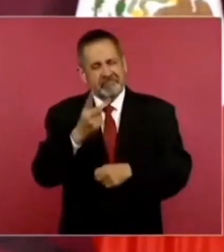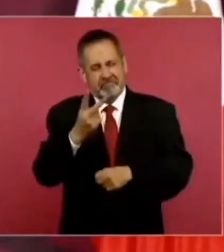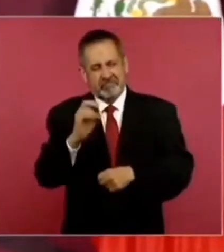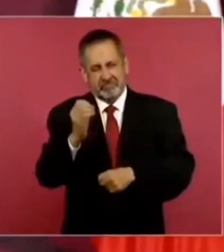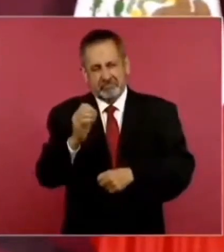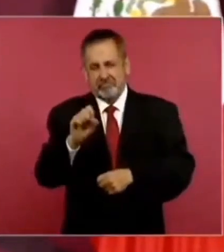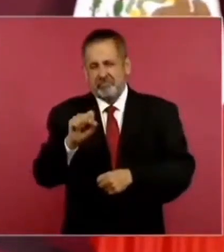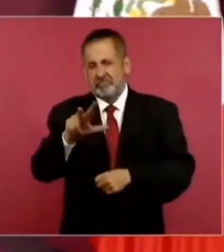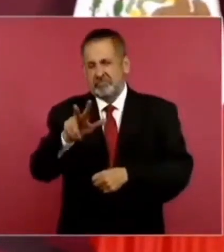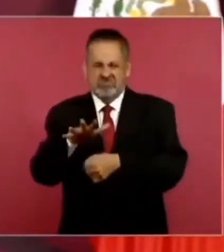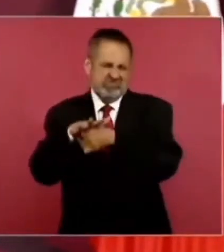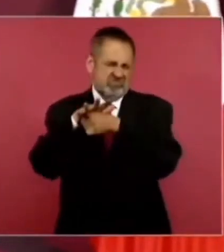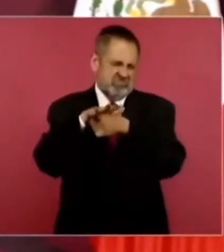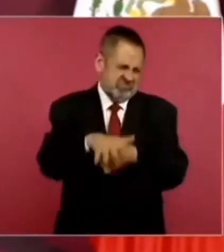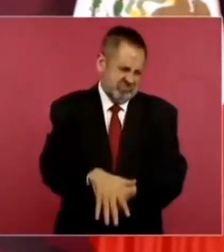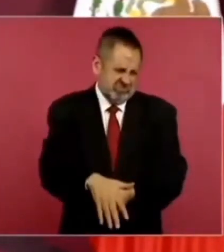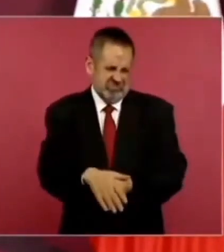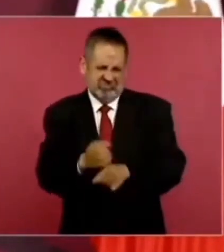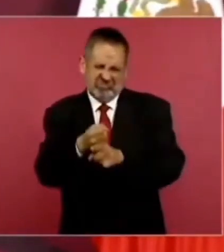68 quienes